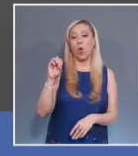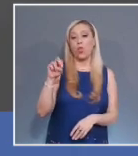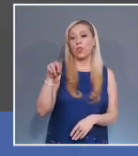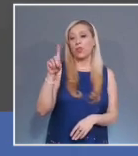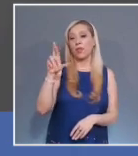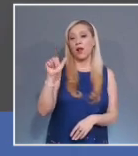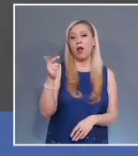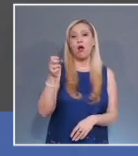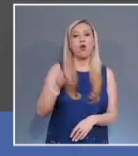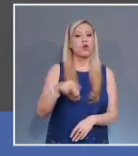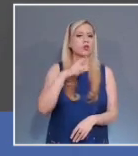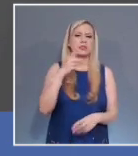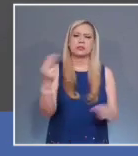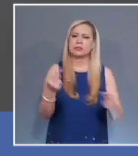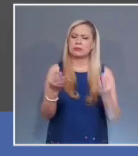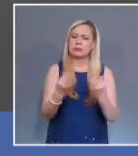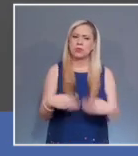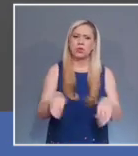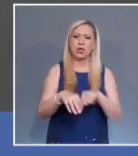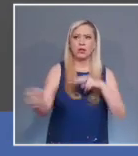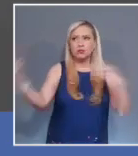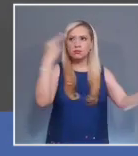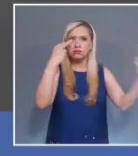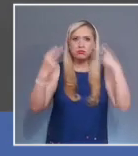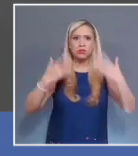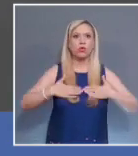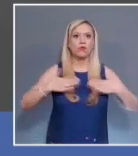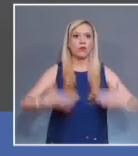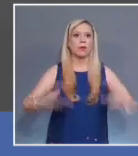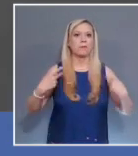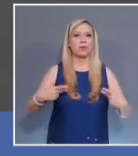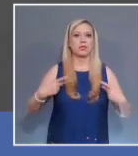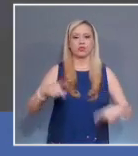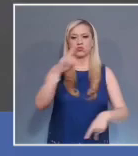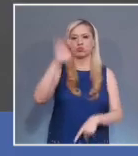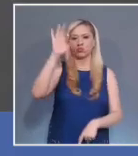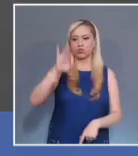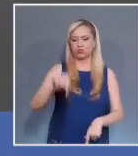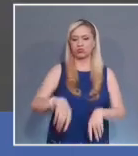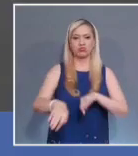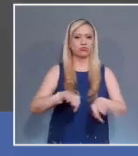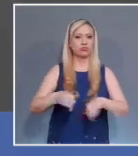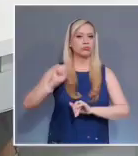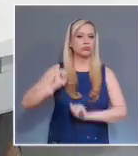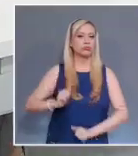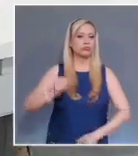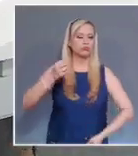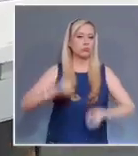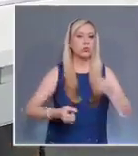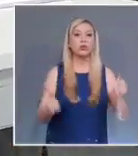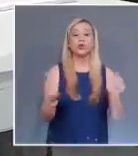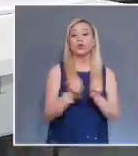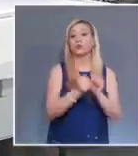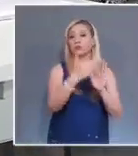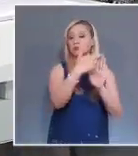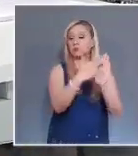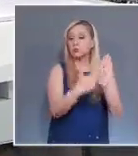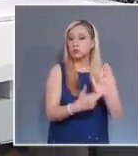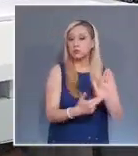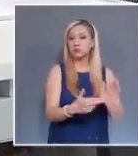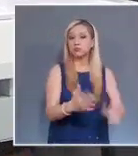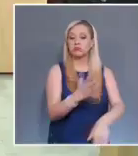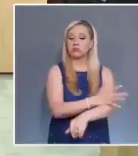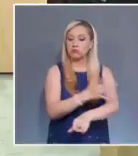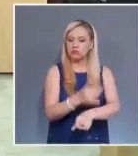de la ciudadanía en las instituciones judiciales y ello puede lograrse mediante un código de ética. Se trata de una guía o